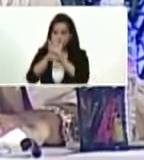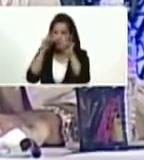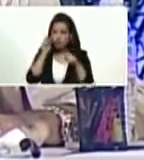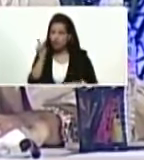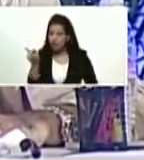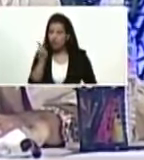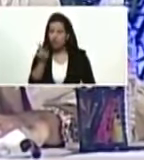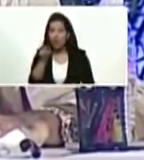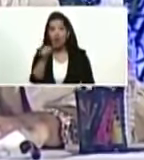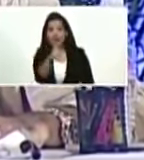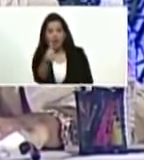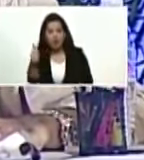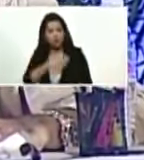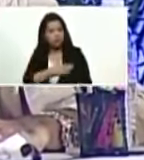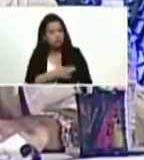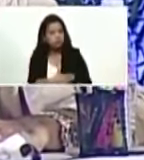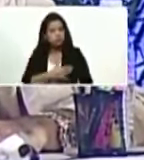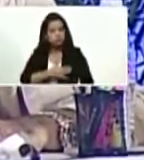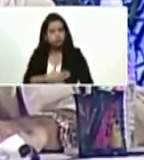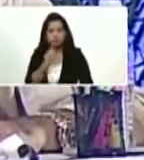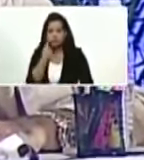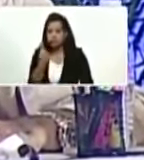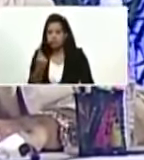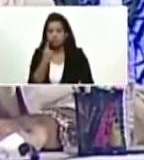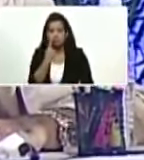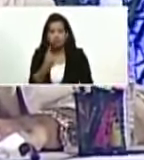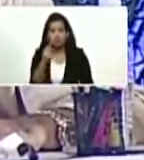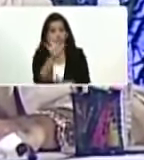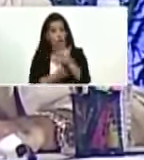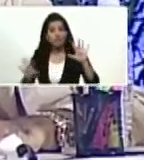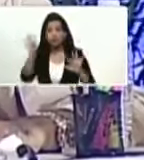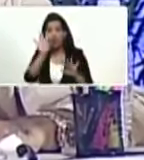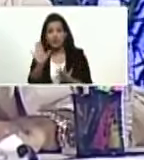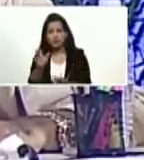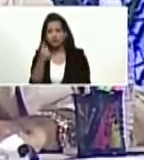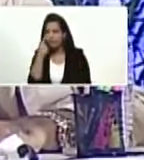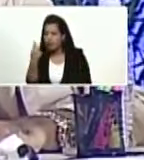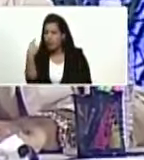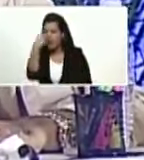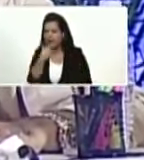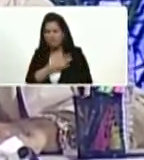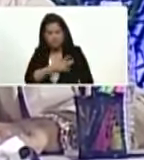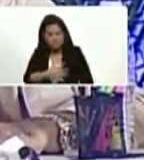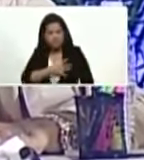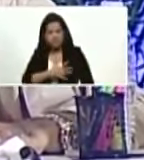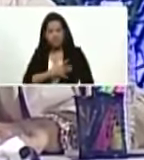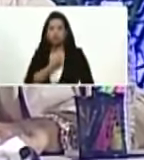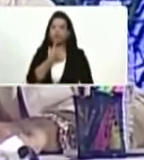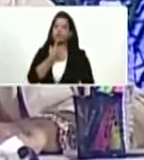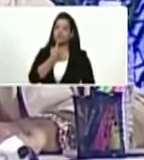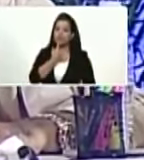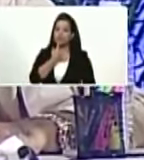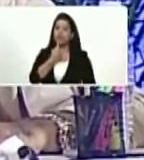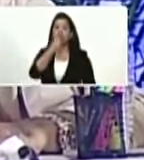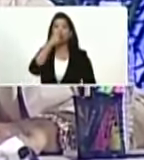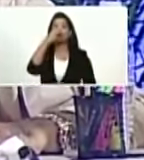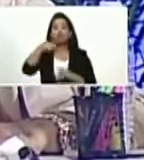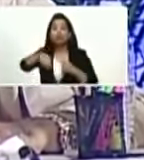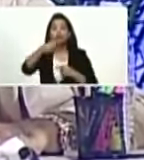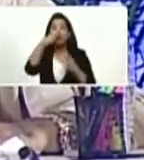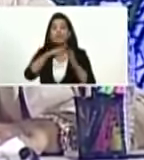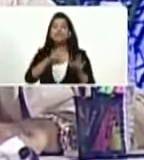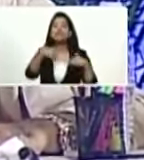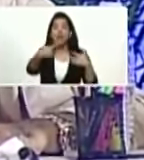lucha de hombres y mujeres de toda la patria, uno dice, año 2016, por muy duro que